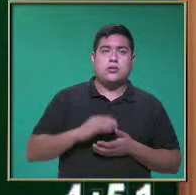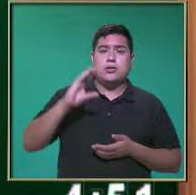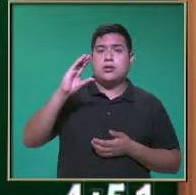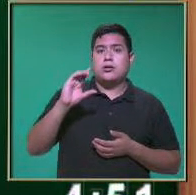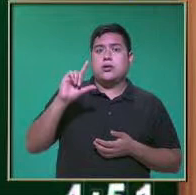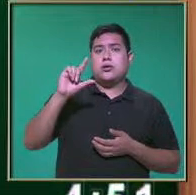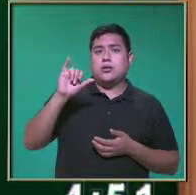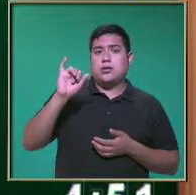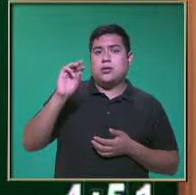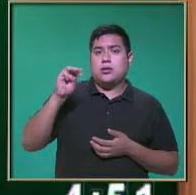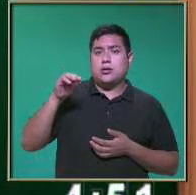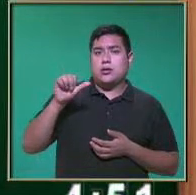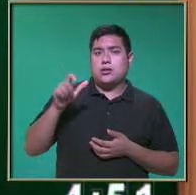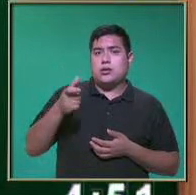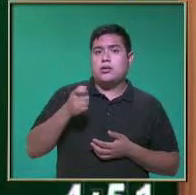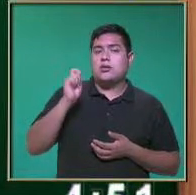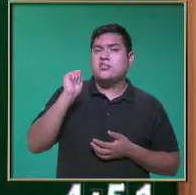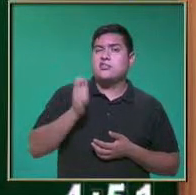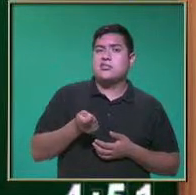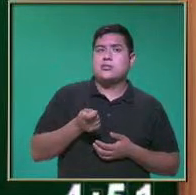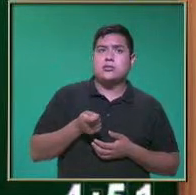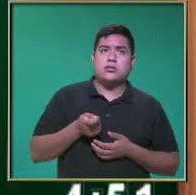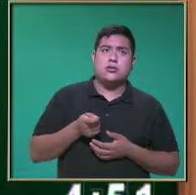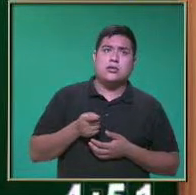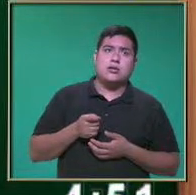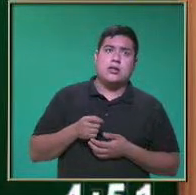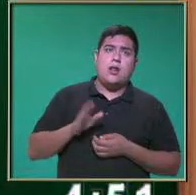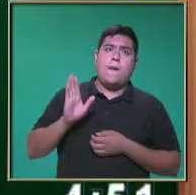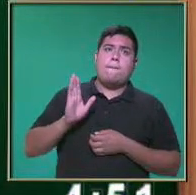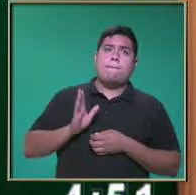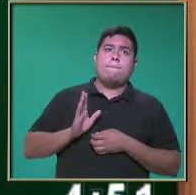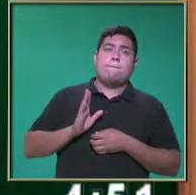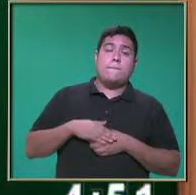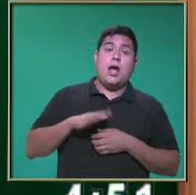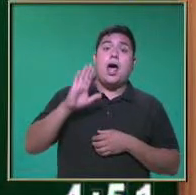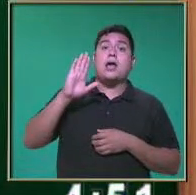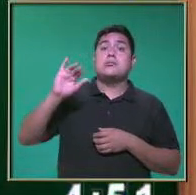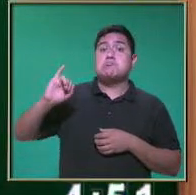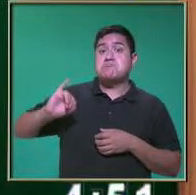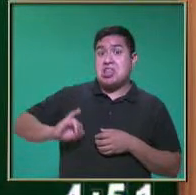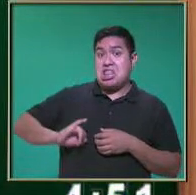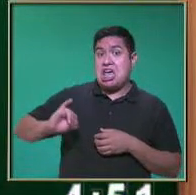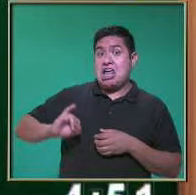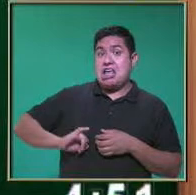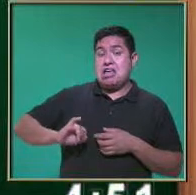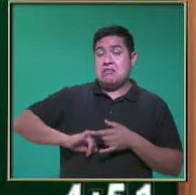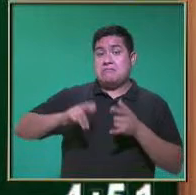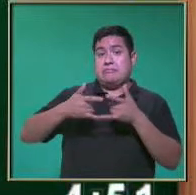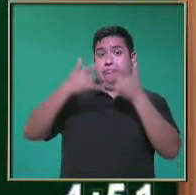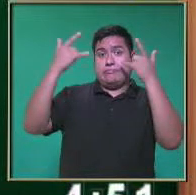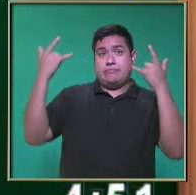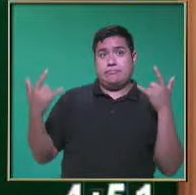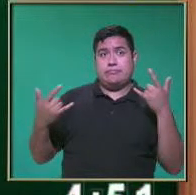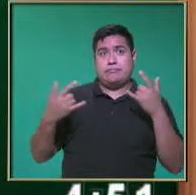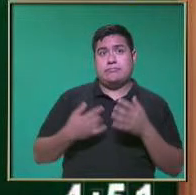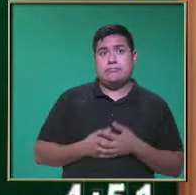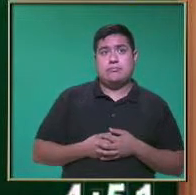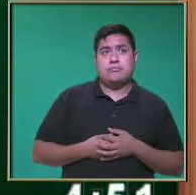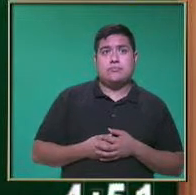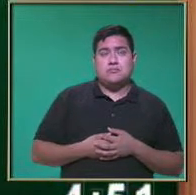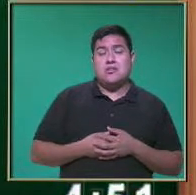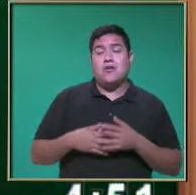climax, el clímax, que se refiere a the most exciting or important moment in a story. La parte más importante